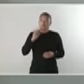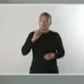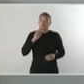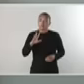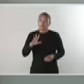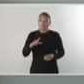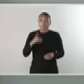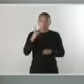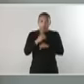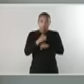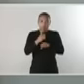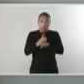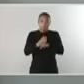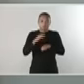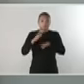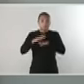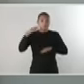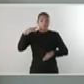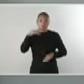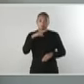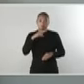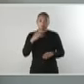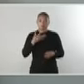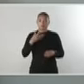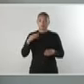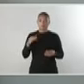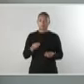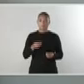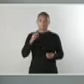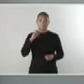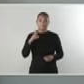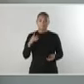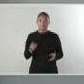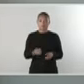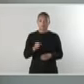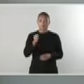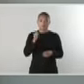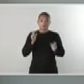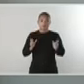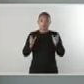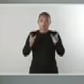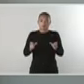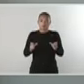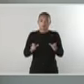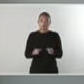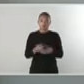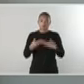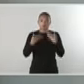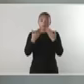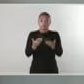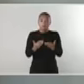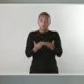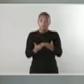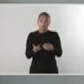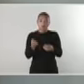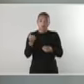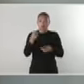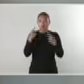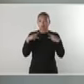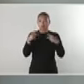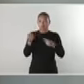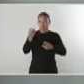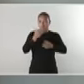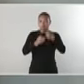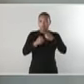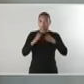lo primero que es urgente garantizar mejores condiciones de seguridad brindar certidumbre a la inversión y